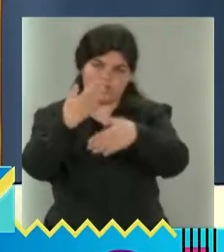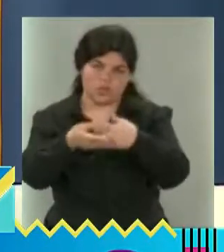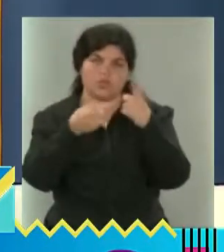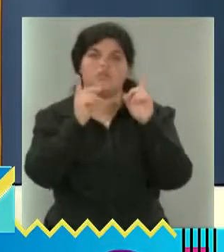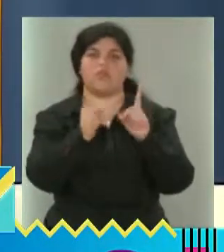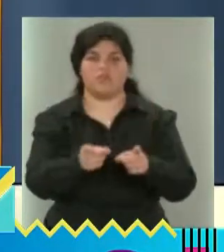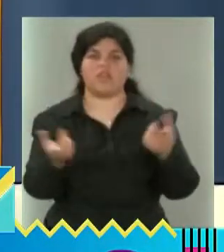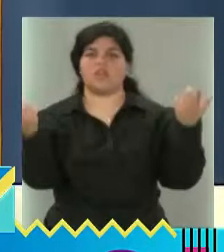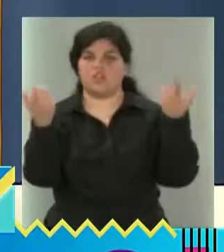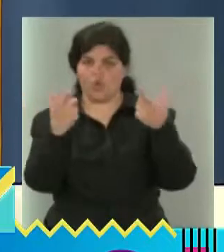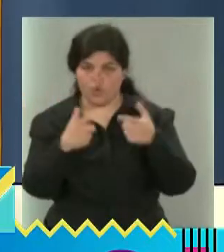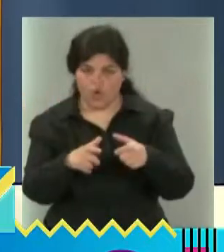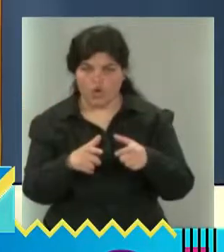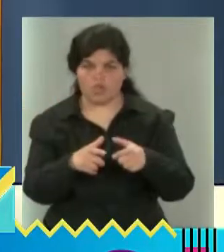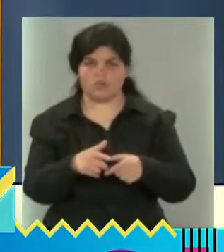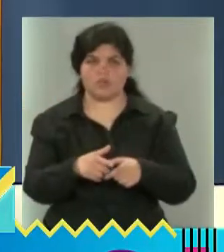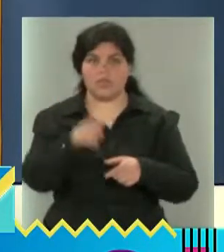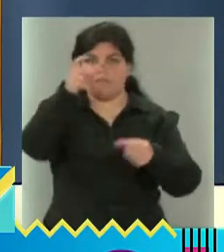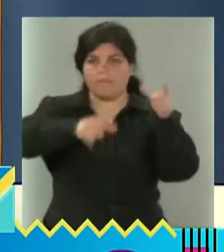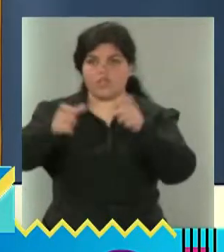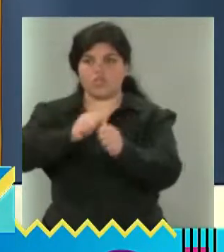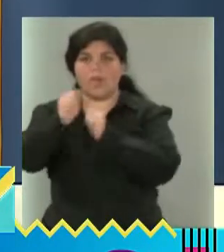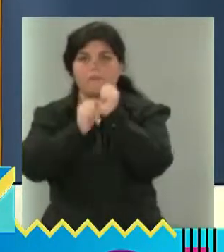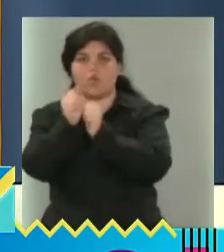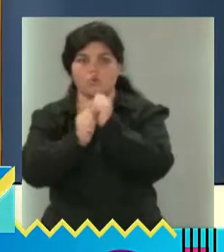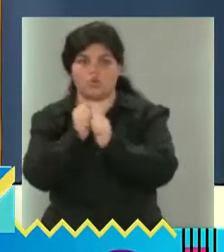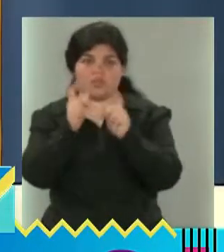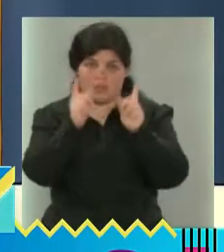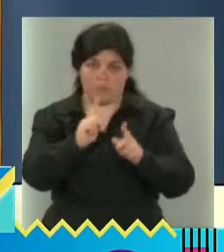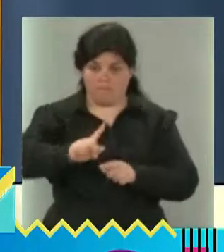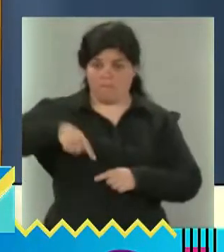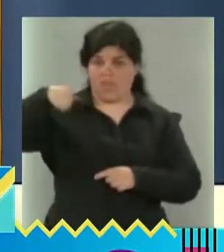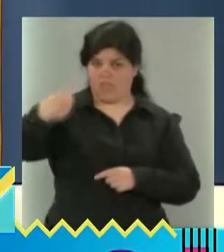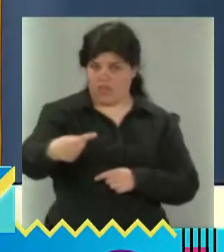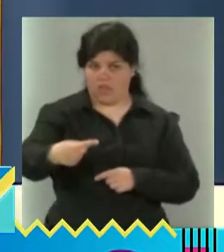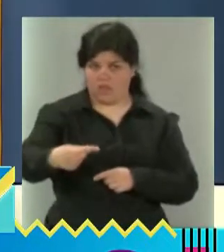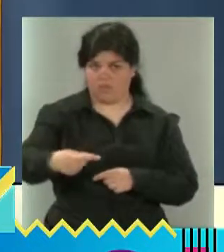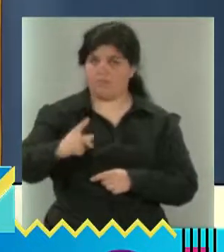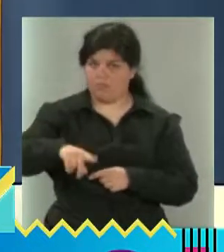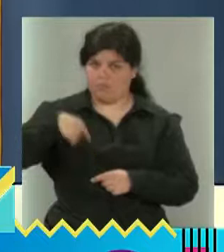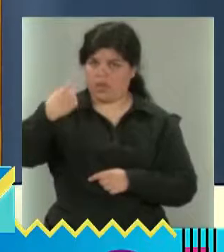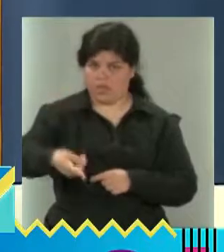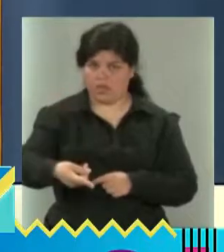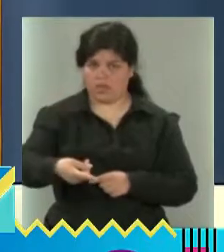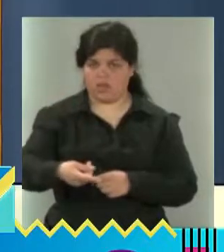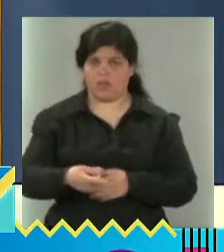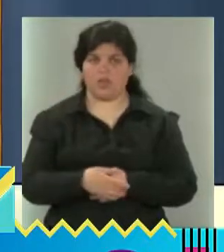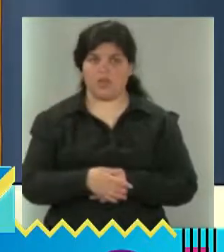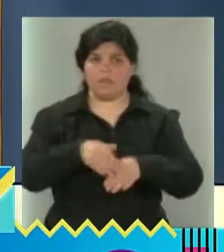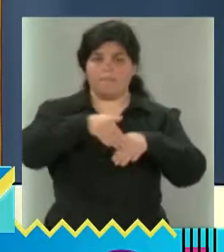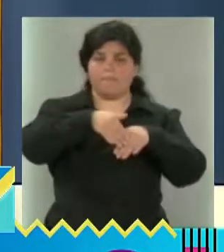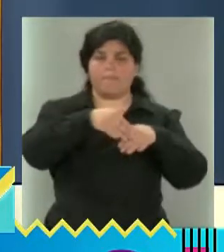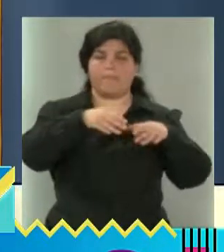se hacen reuniones en donde llevamos los productores. Es más, mañana creo que mañana estamos saliendo con 2 micros a